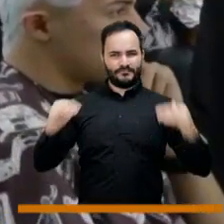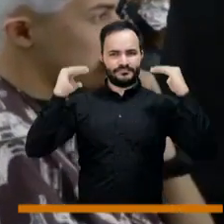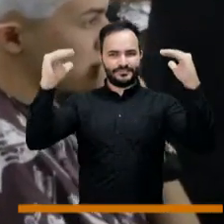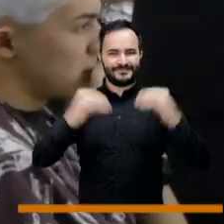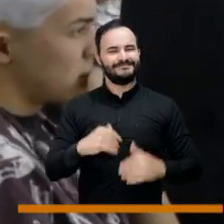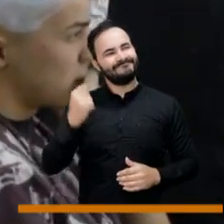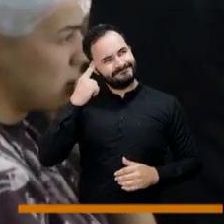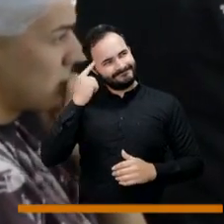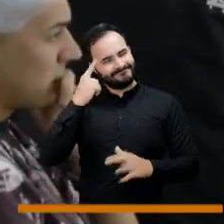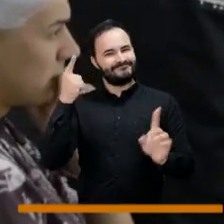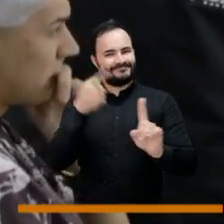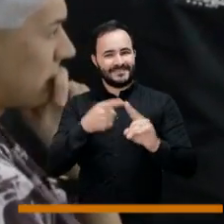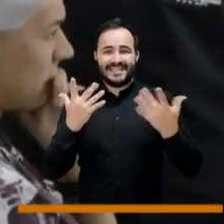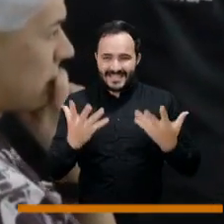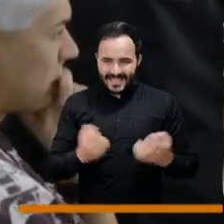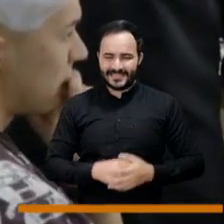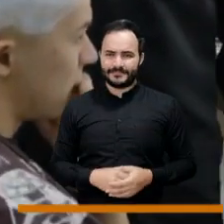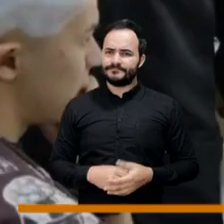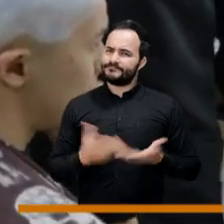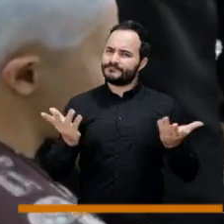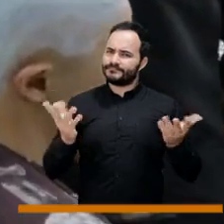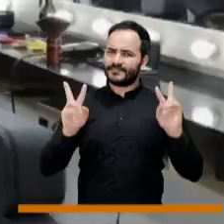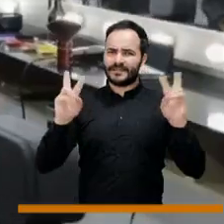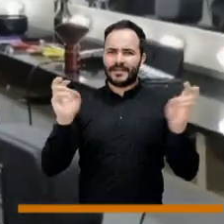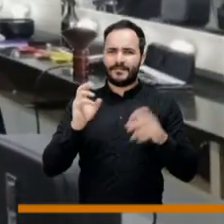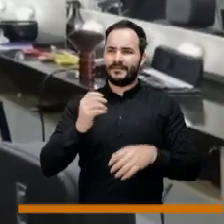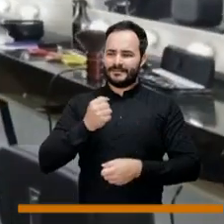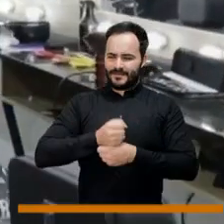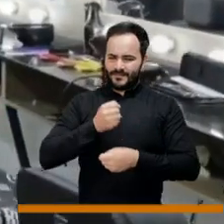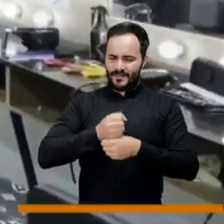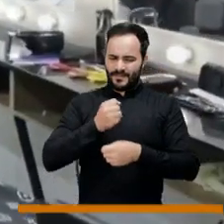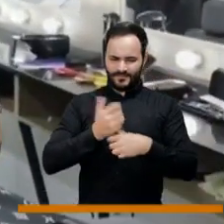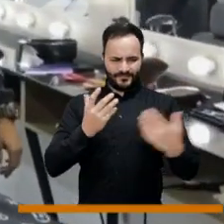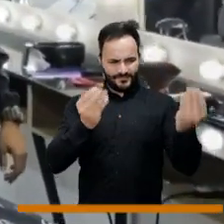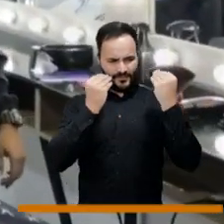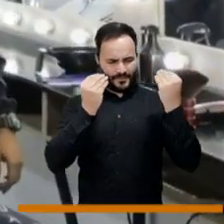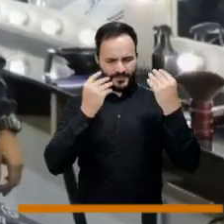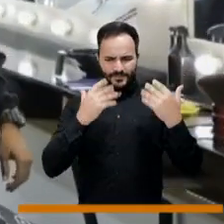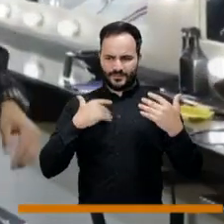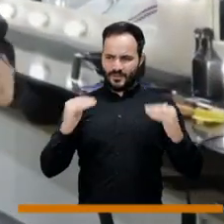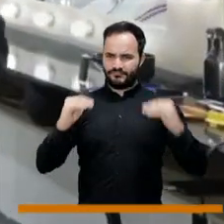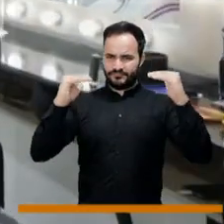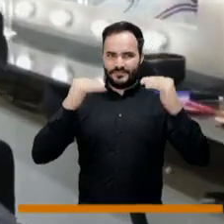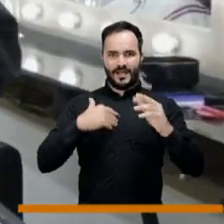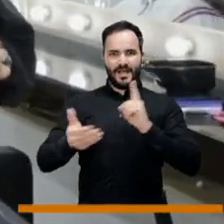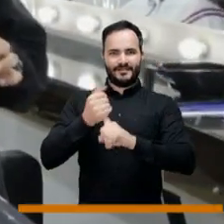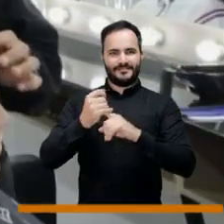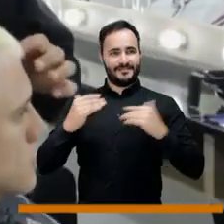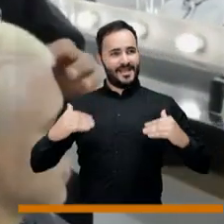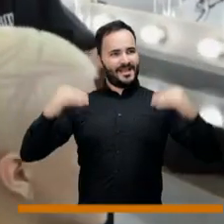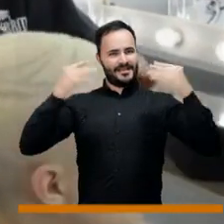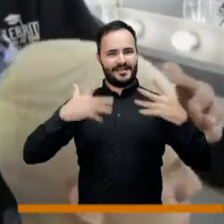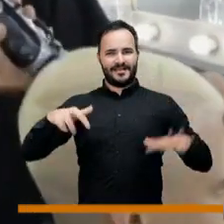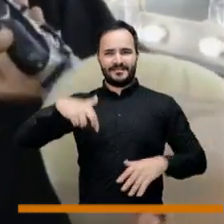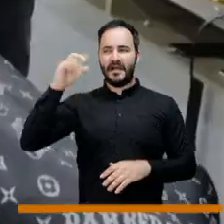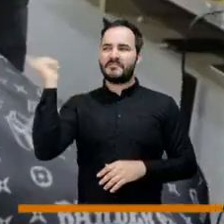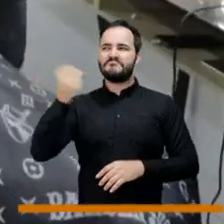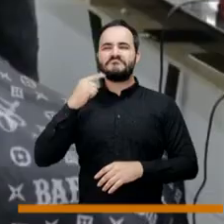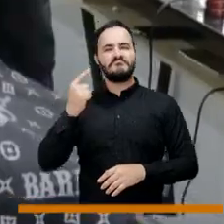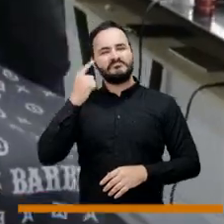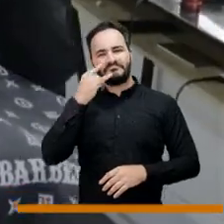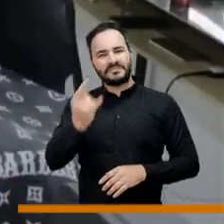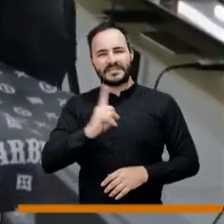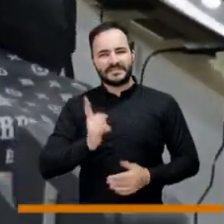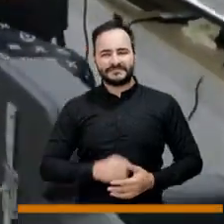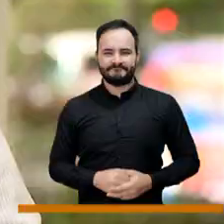aportar, porque la educación para el trabajo no es valorada como en otros países. Y cuéntenos ustedes cuánto se